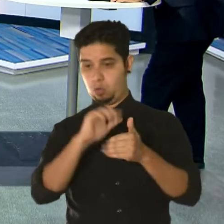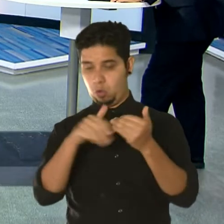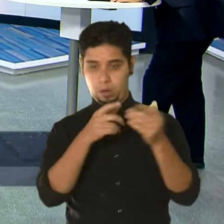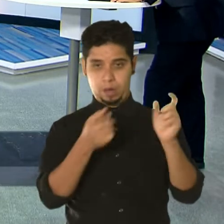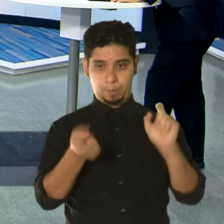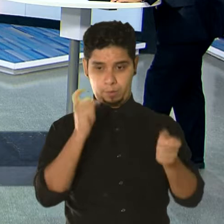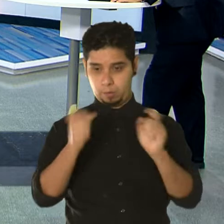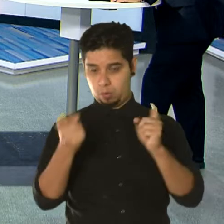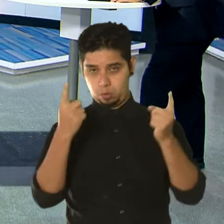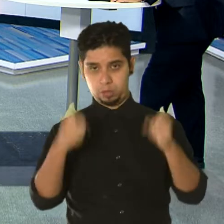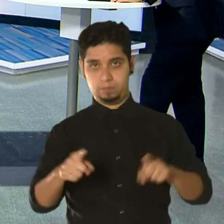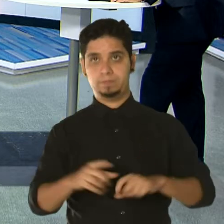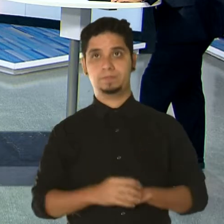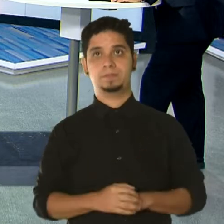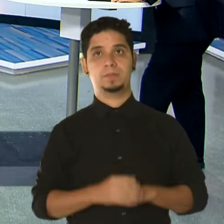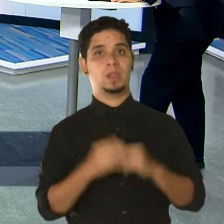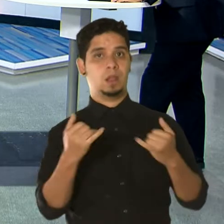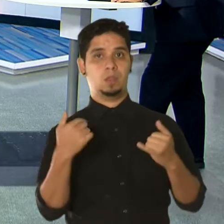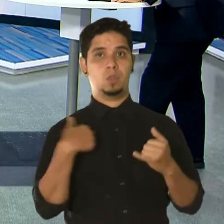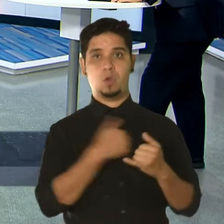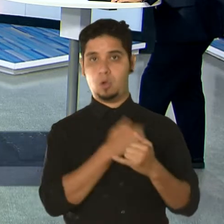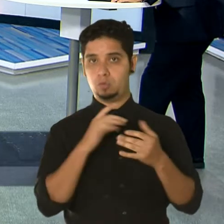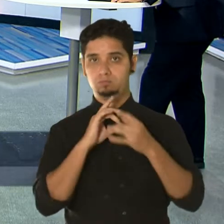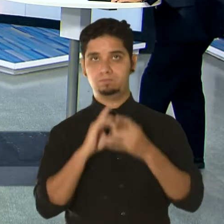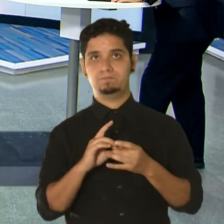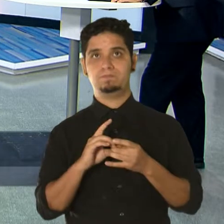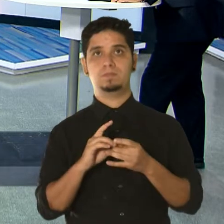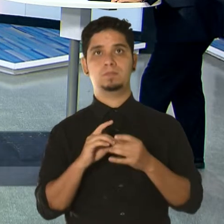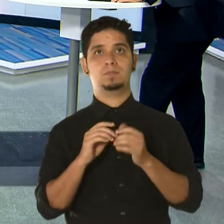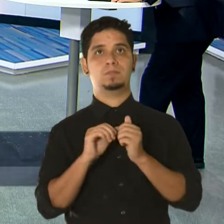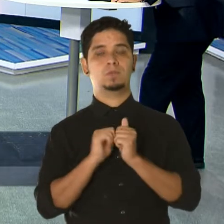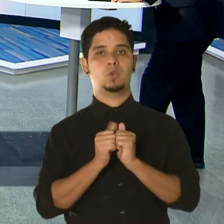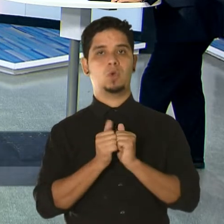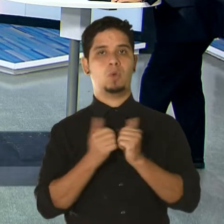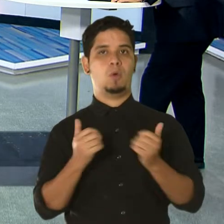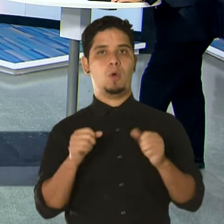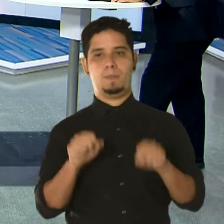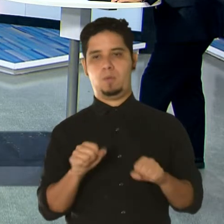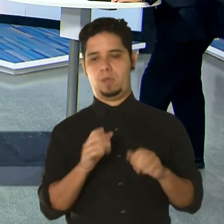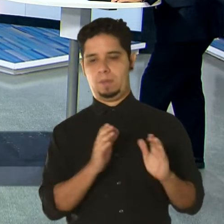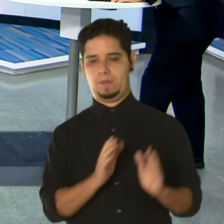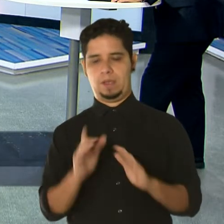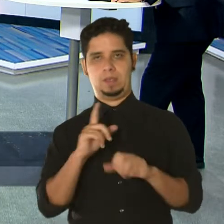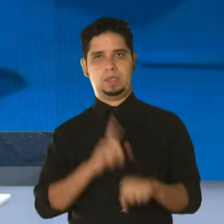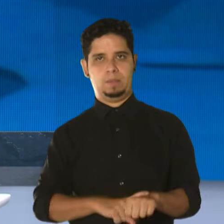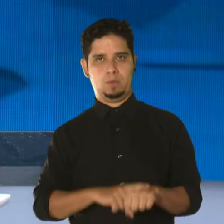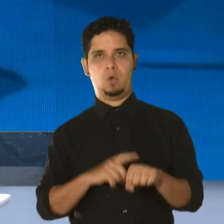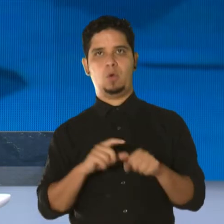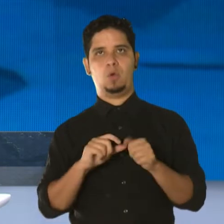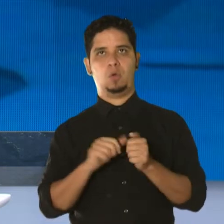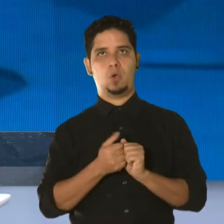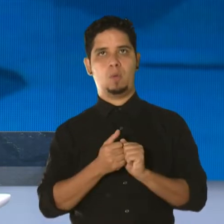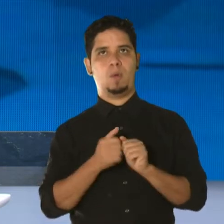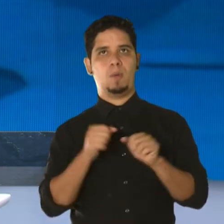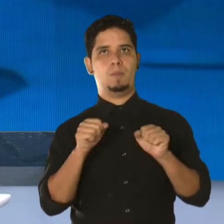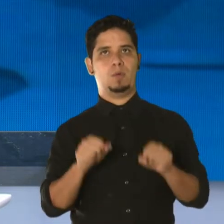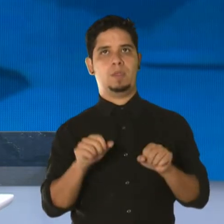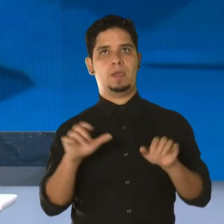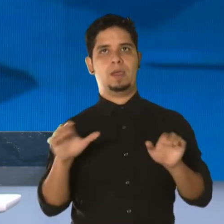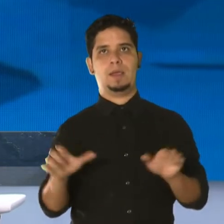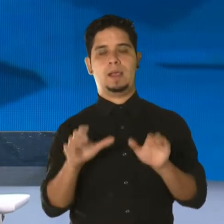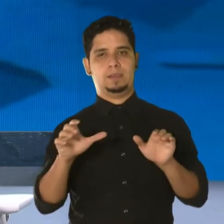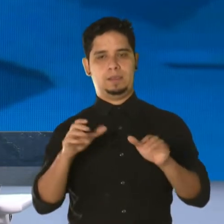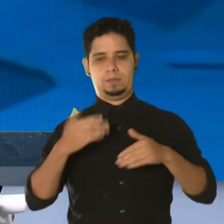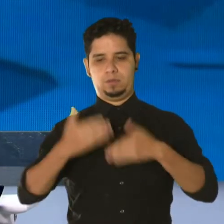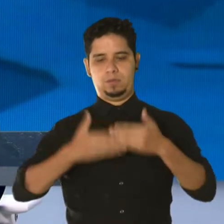han surgido. Y volvemos al asunto de cómo es de poder planificar y hacer estas proyecciones de